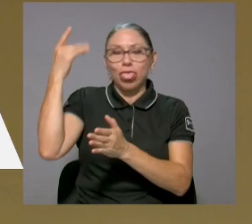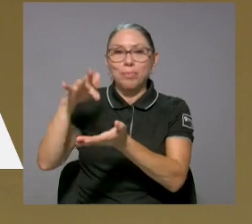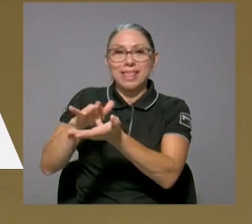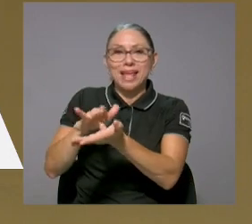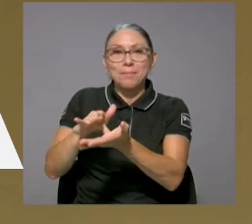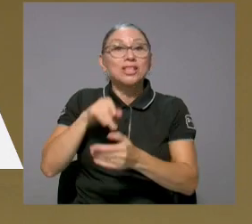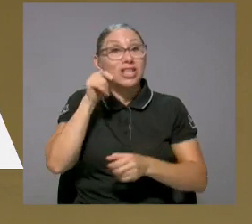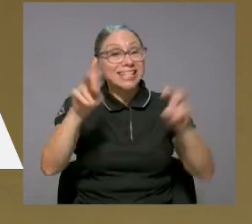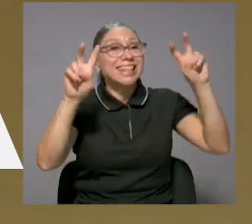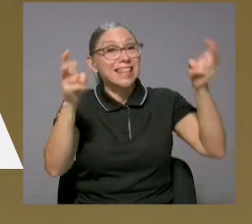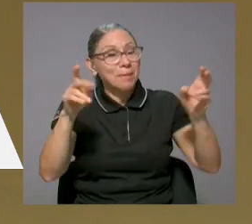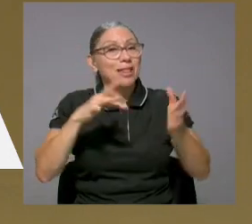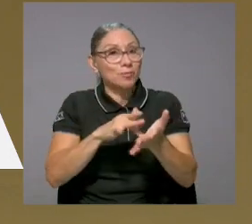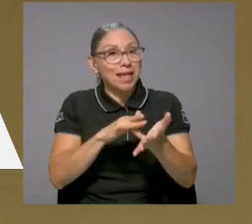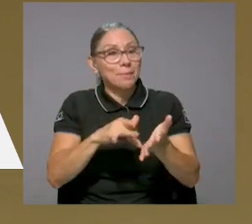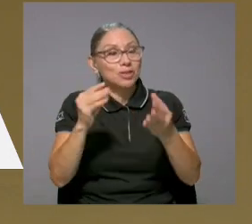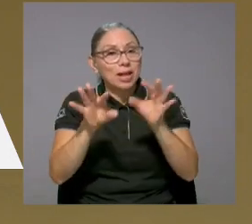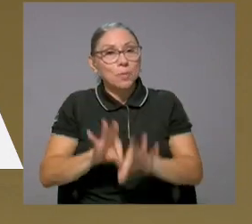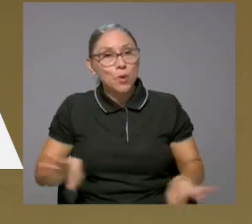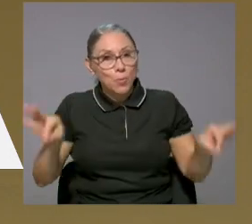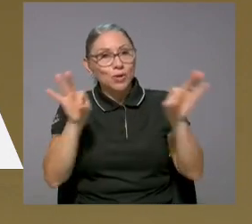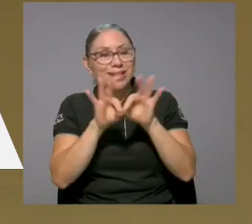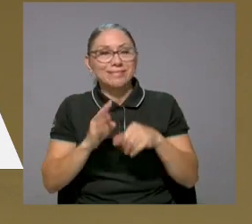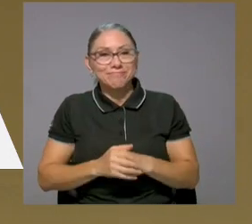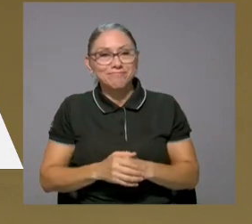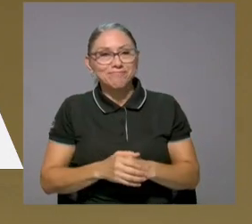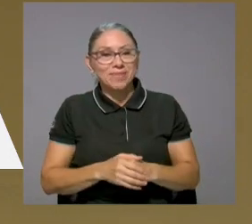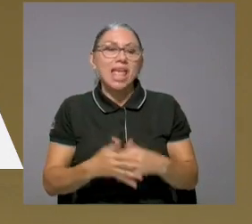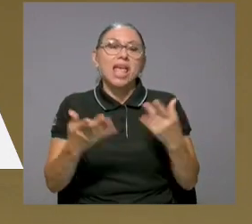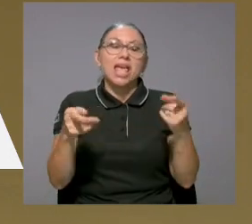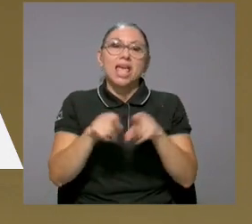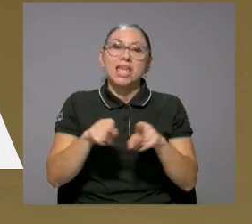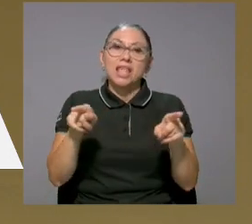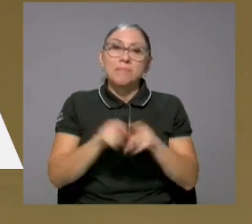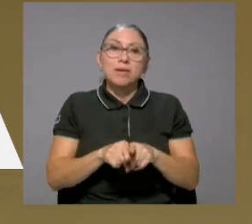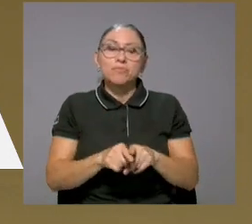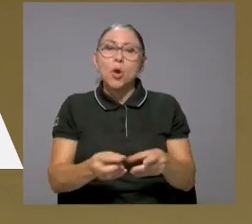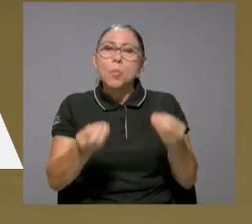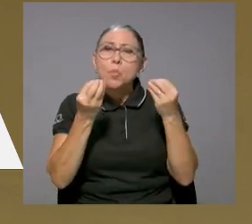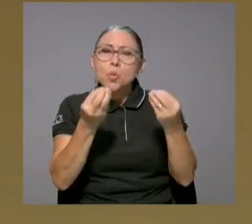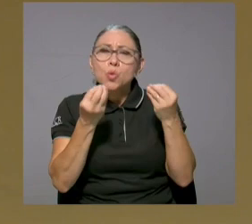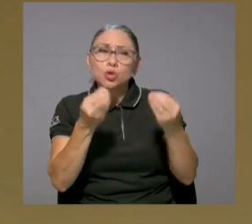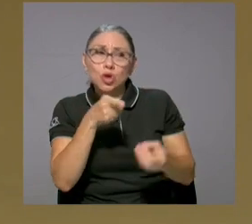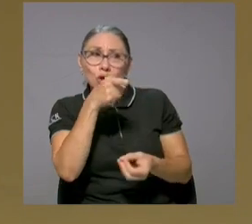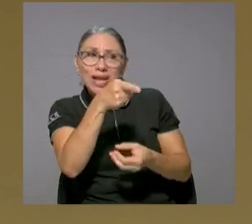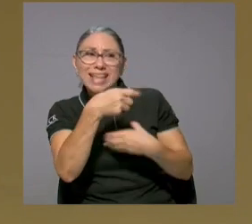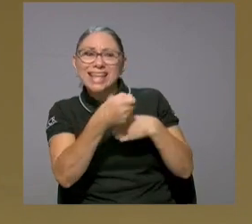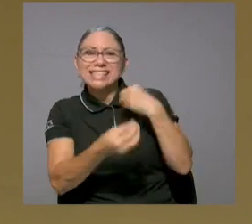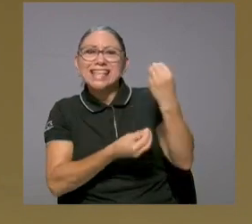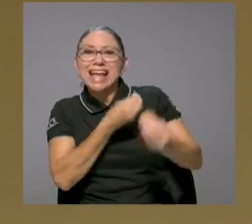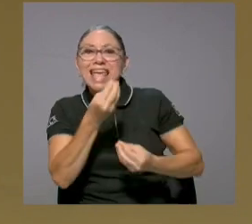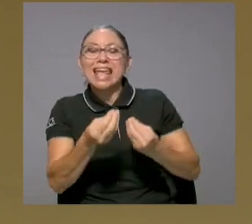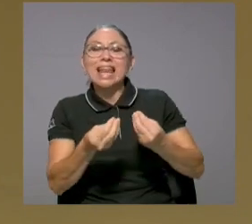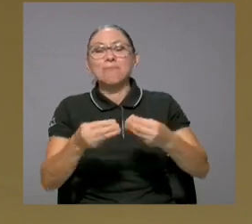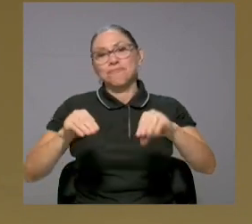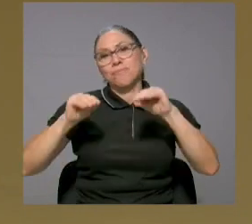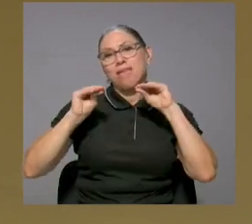muy importante, y buena parte de lo que la doctora Hall hacía era educarnos.